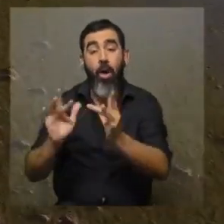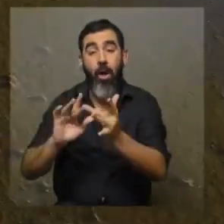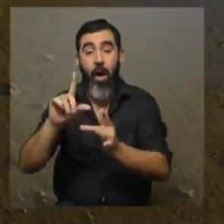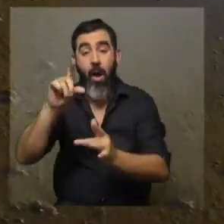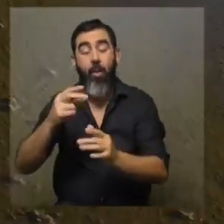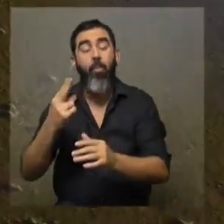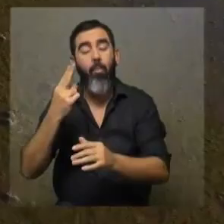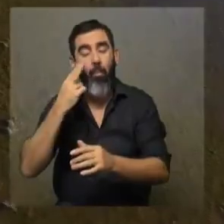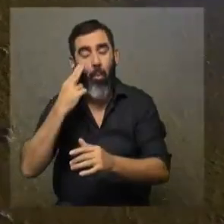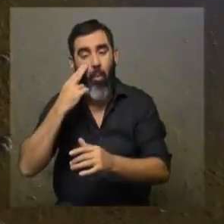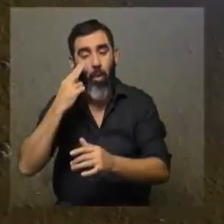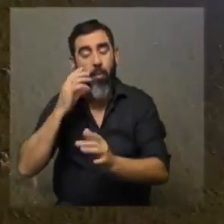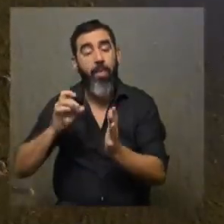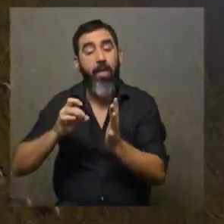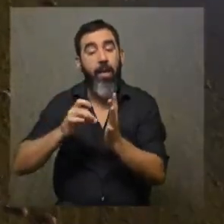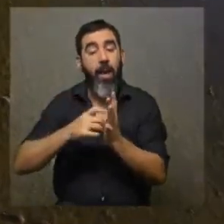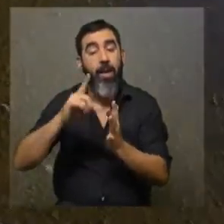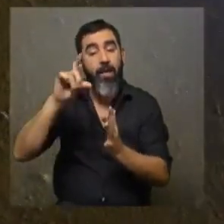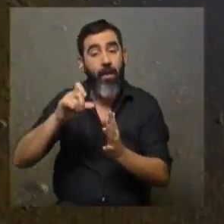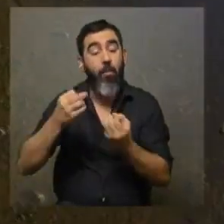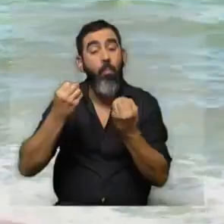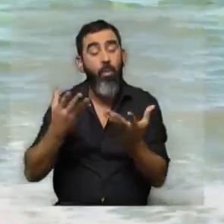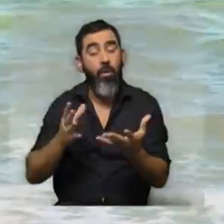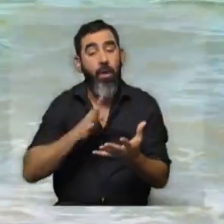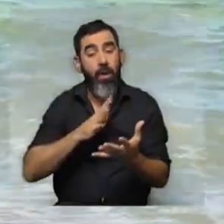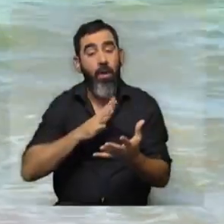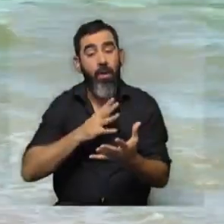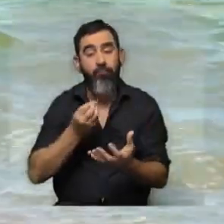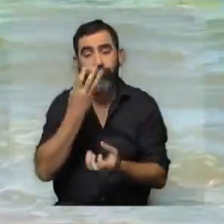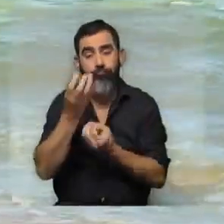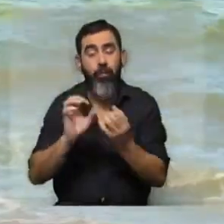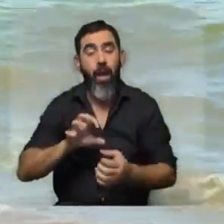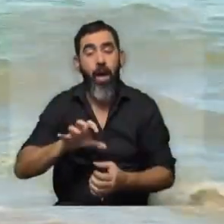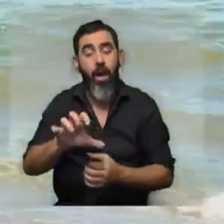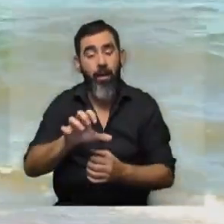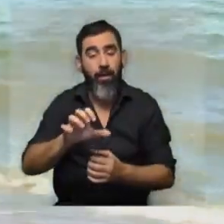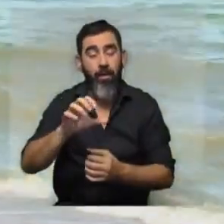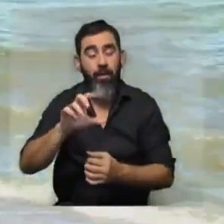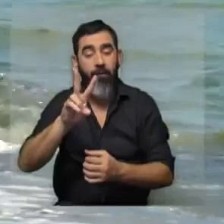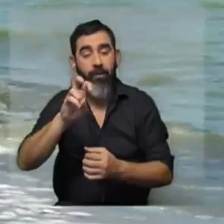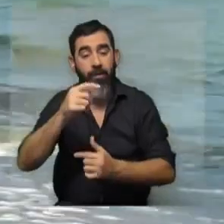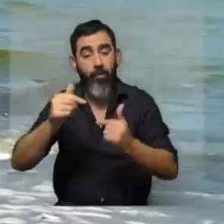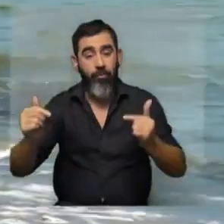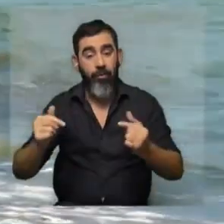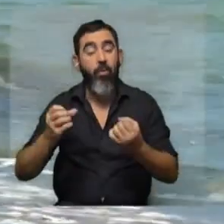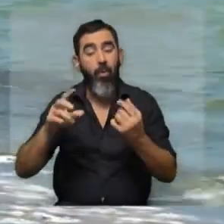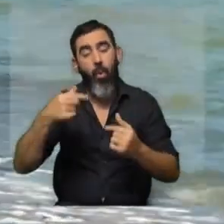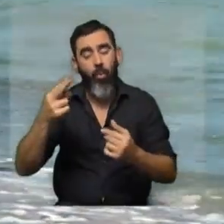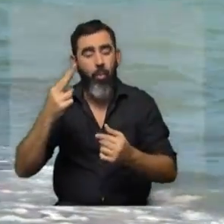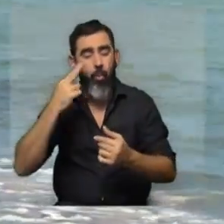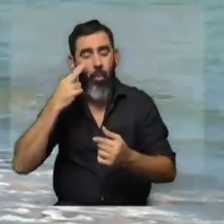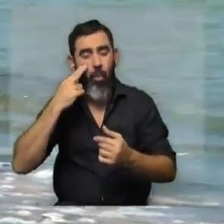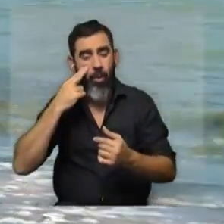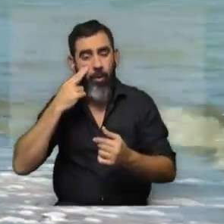graves problemas de calidad de agua debido a la presencia, a las afloraciones de algas, cianobacterias, debido a otros problemas,